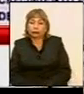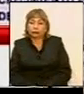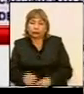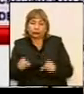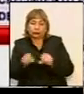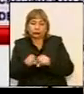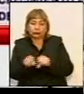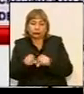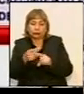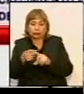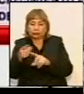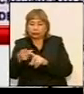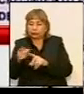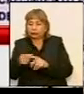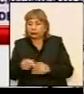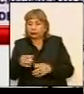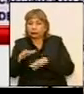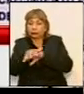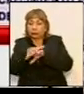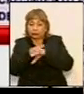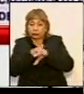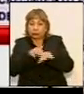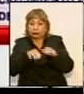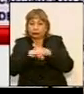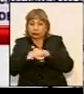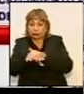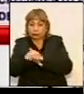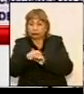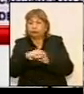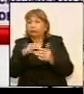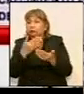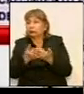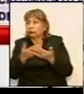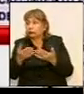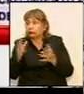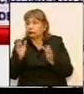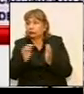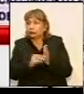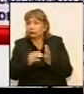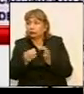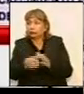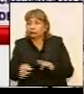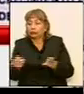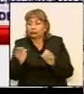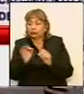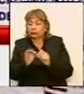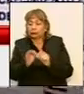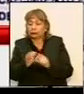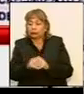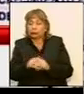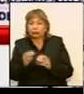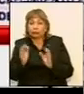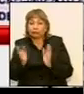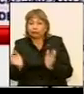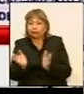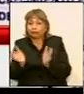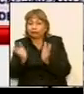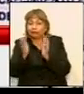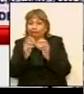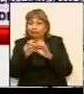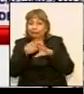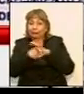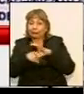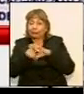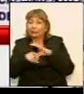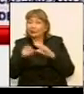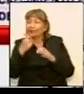lentes, botas, etcétera, etcétera. Muchas de estas producciones, quizás lo más importante del impulso de la productividad minera,